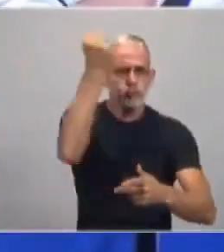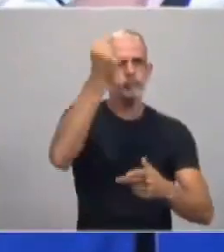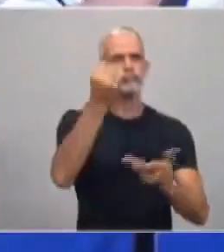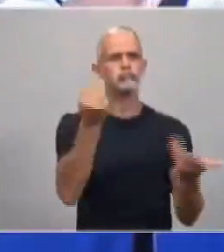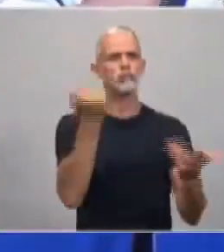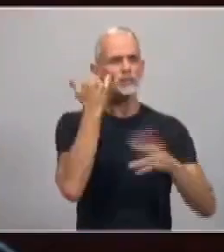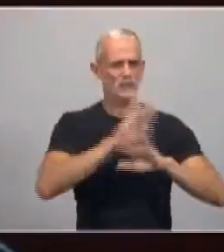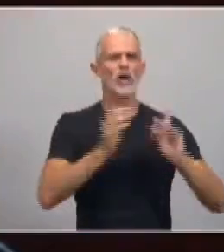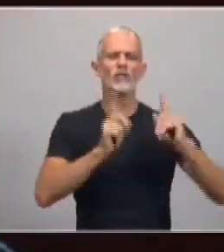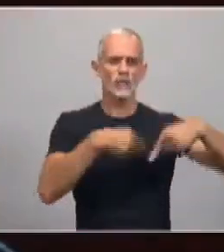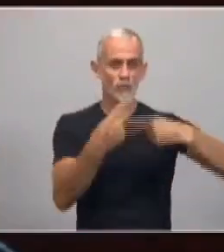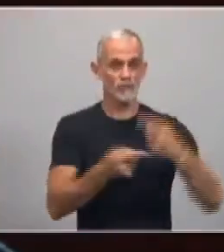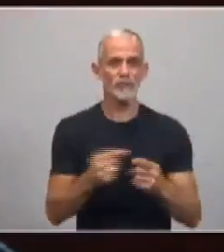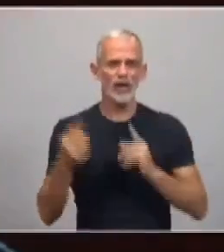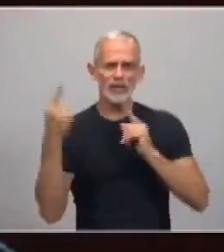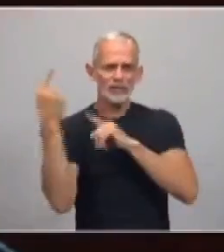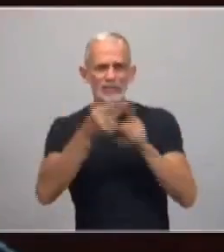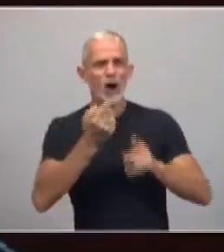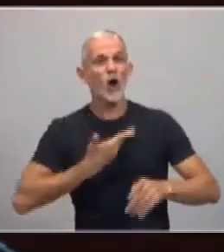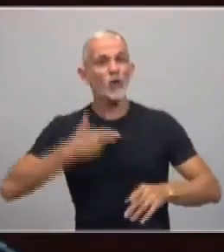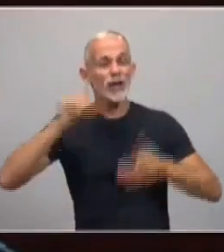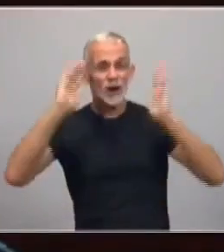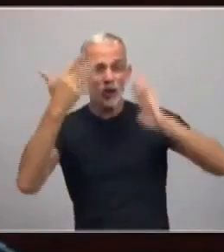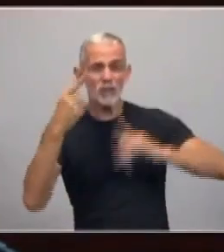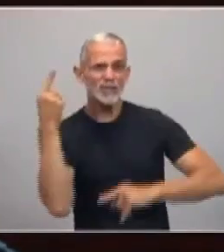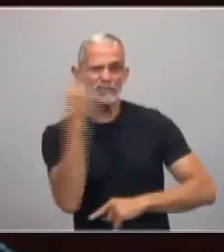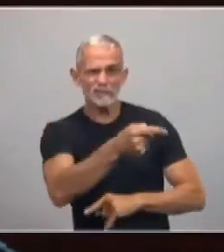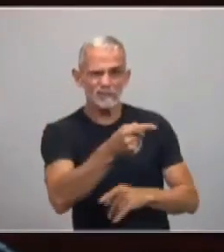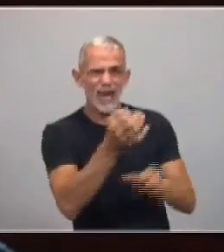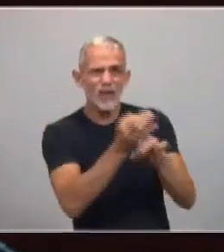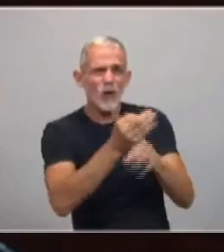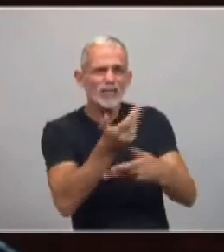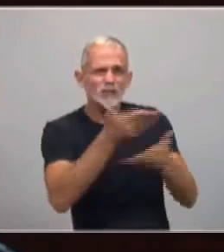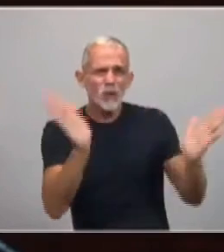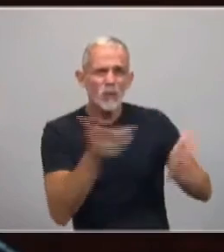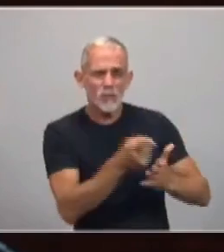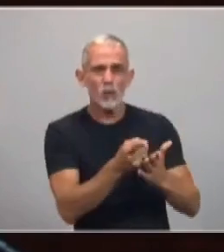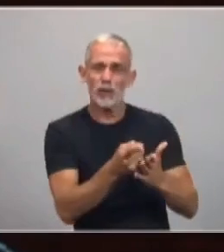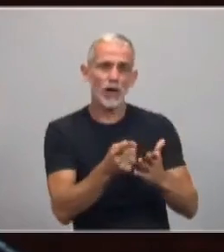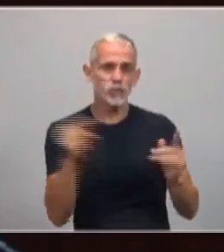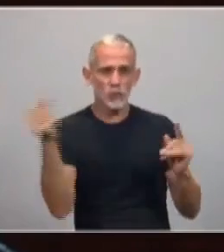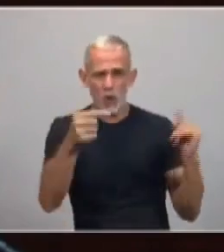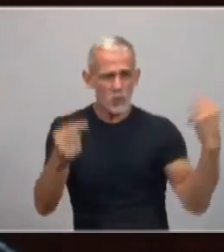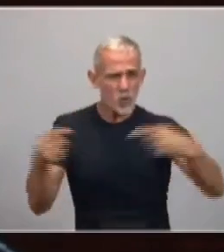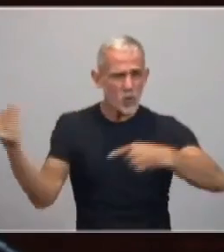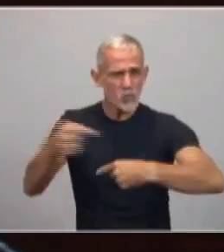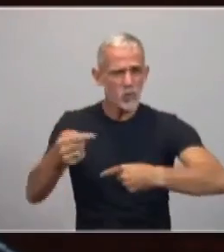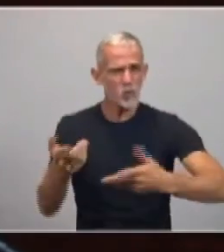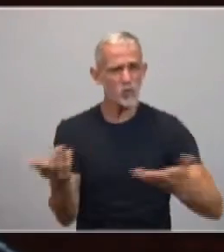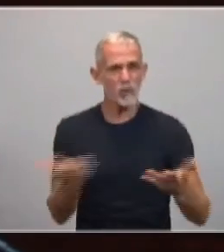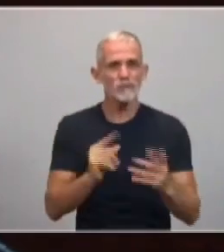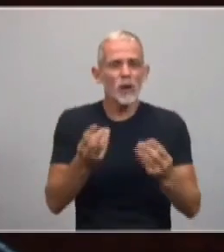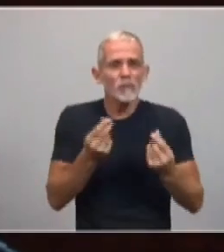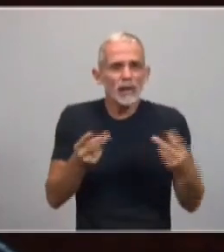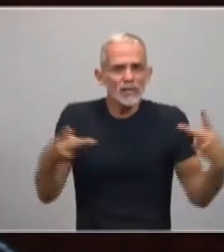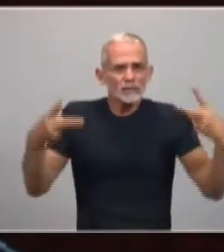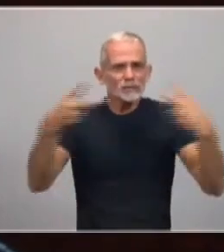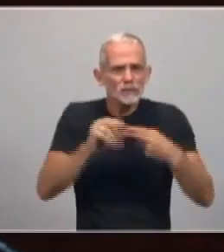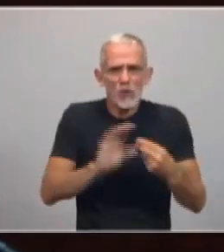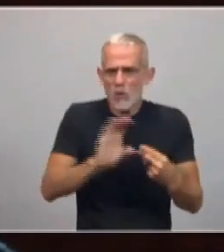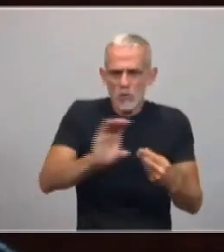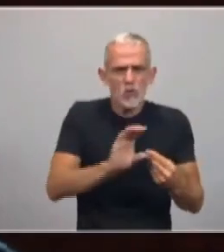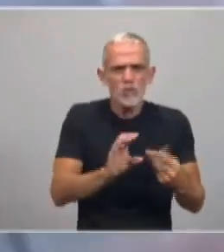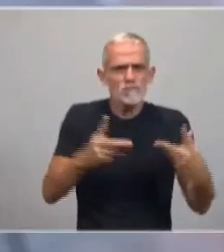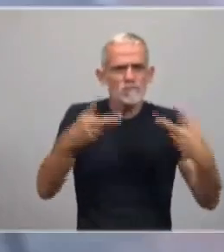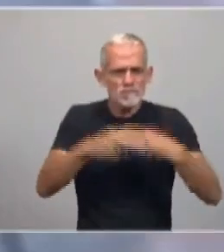El ataque a la educación pública del gobierno de Milei llega por todas partes. Ante el recorte de los recursos que